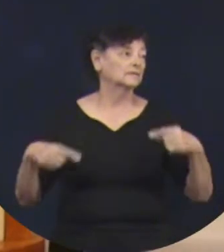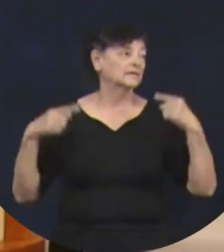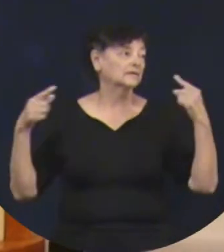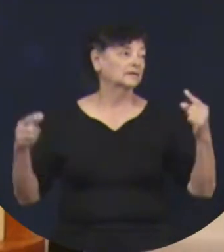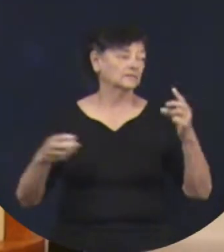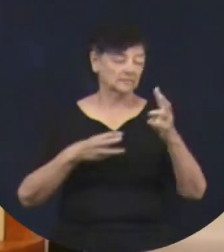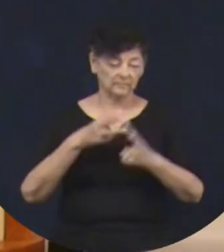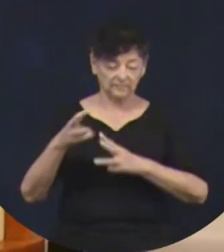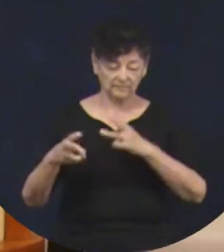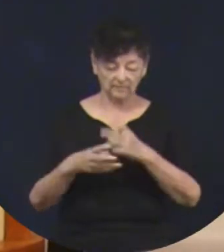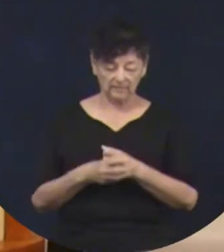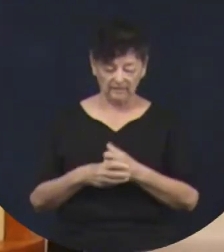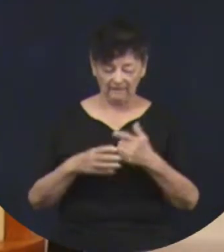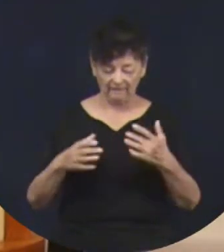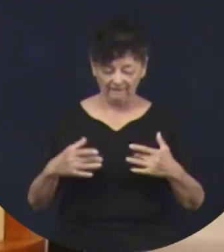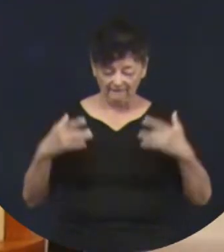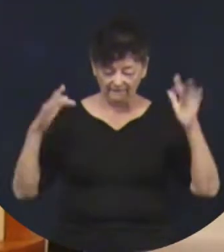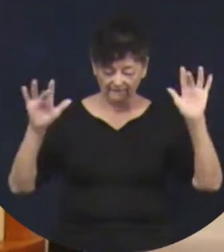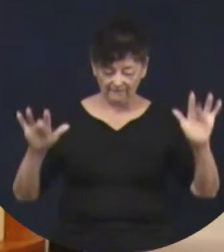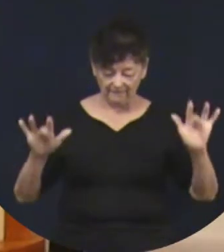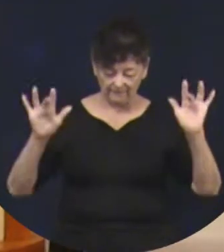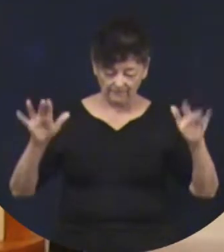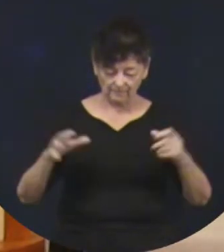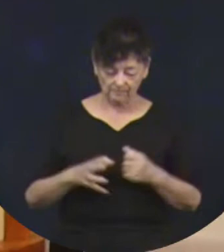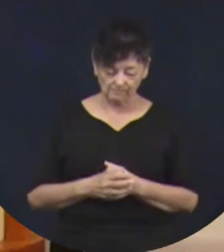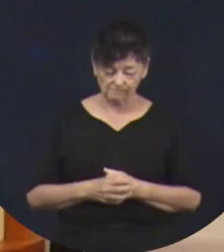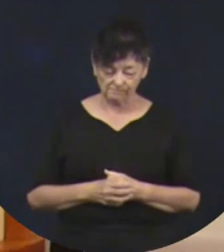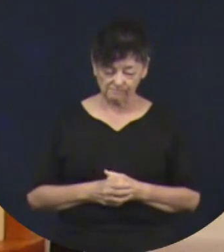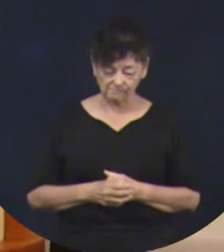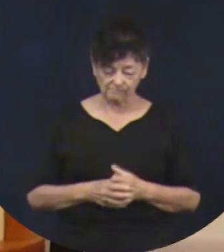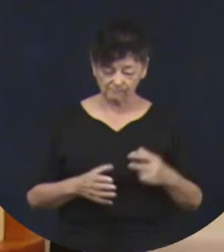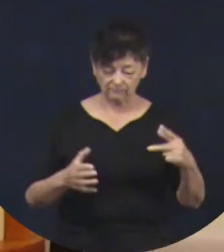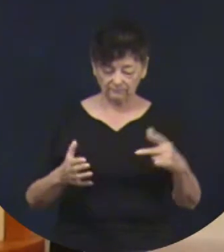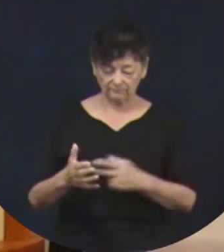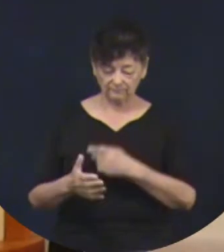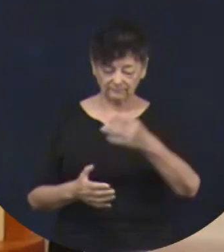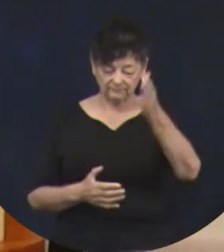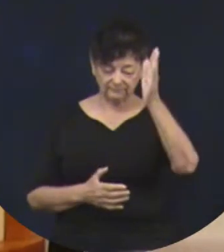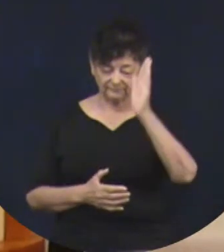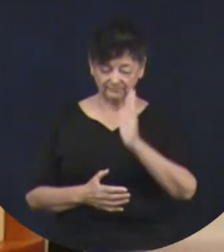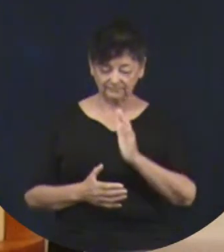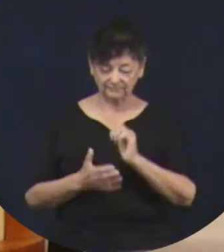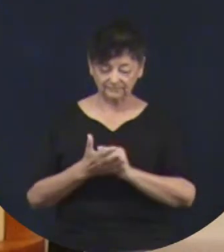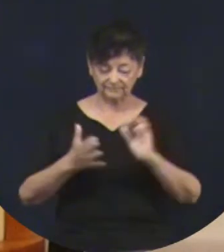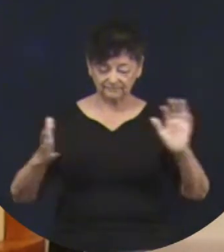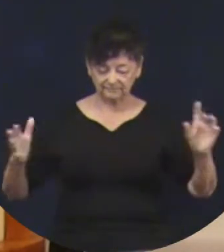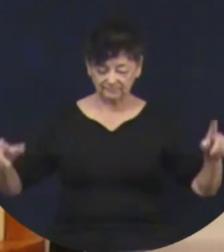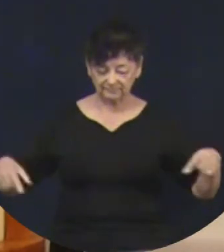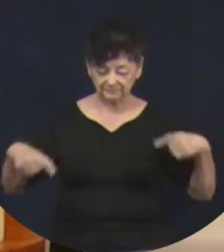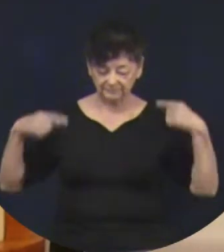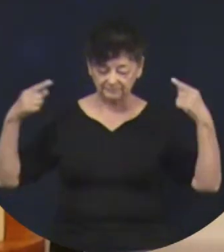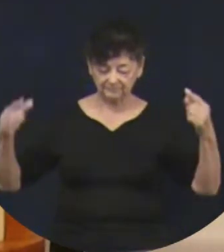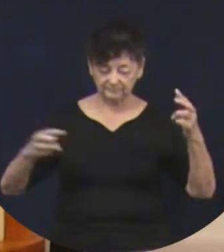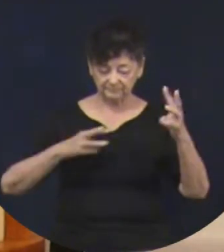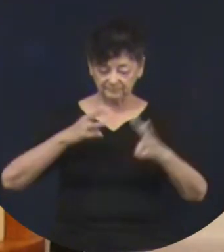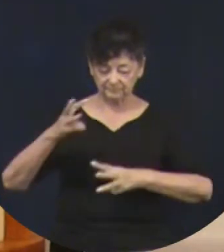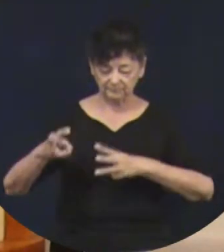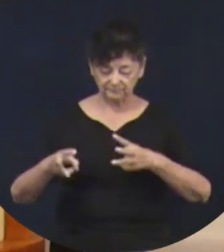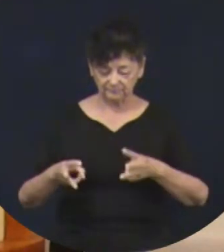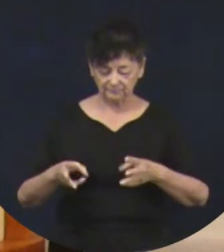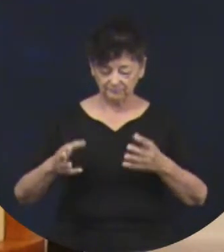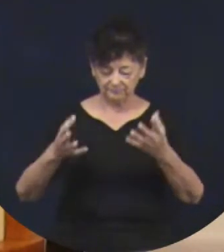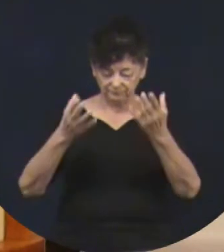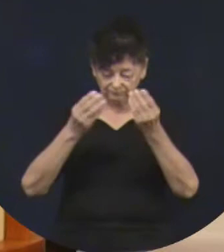quitas el pecado del mundo, ten piedad de nosotros. Cordero de Dios, que quitas el pecado del